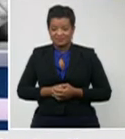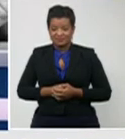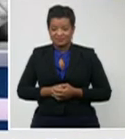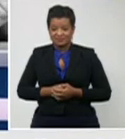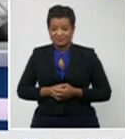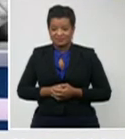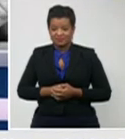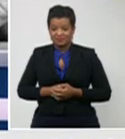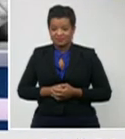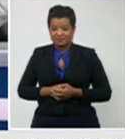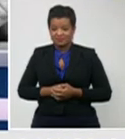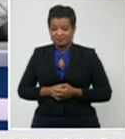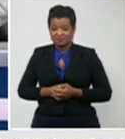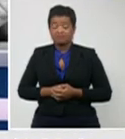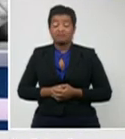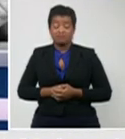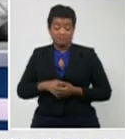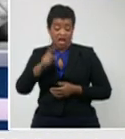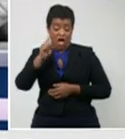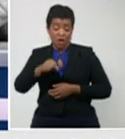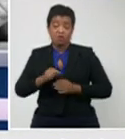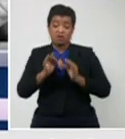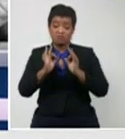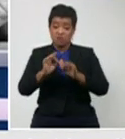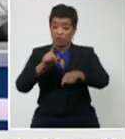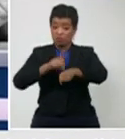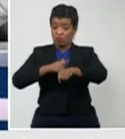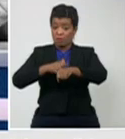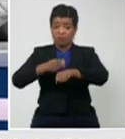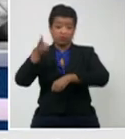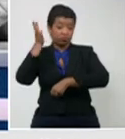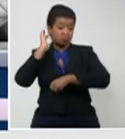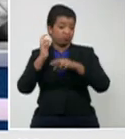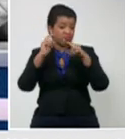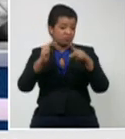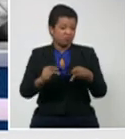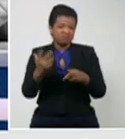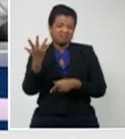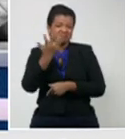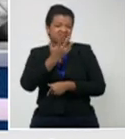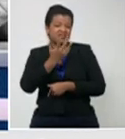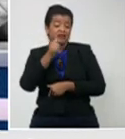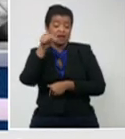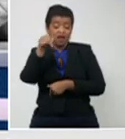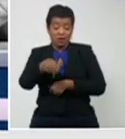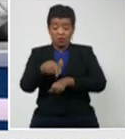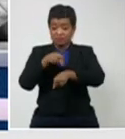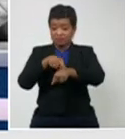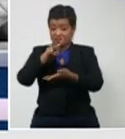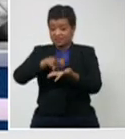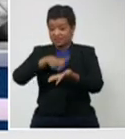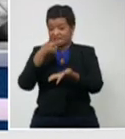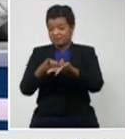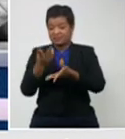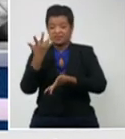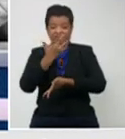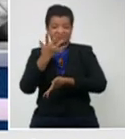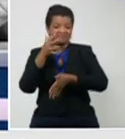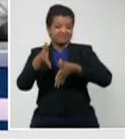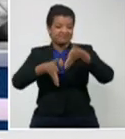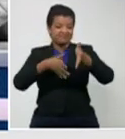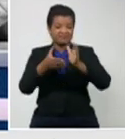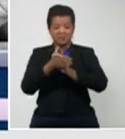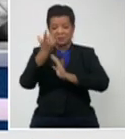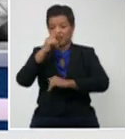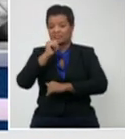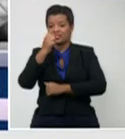Y entramos en el segundo momento de conferencia. Nos acompaña en esta hora la intérprete de lengua de señas, Maday